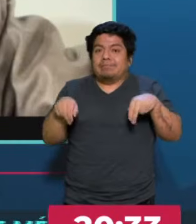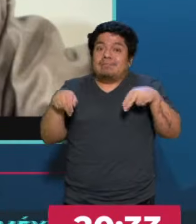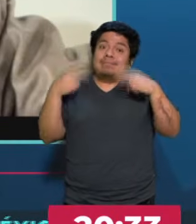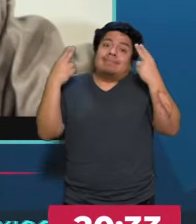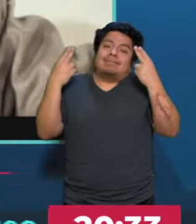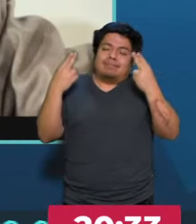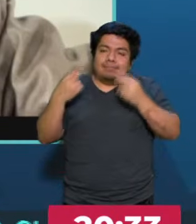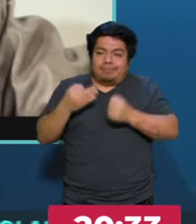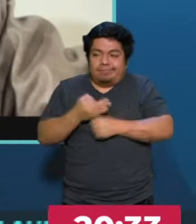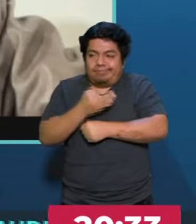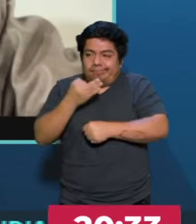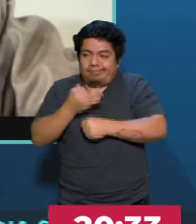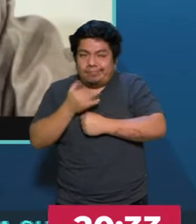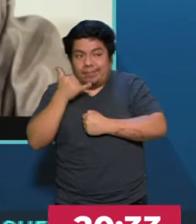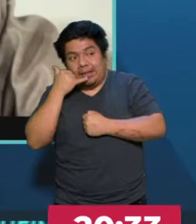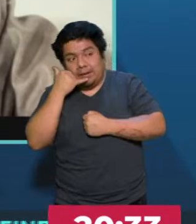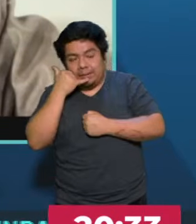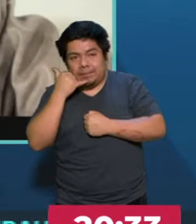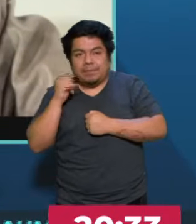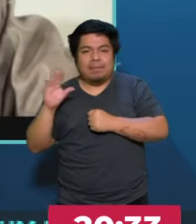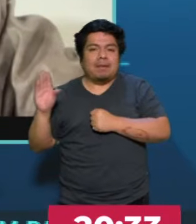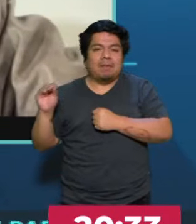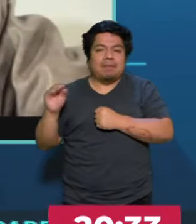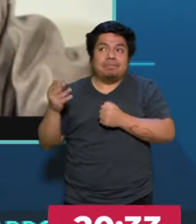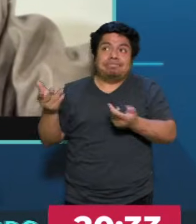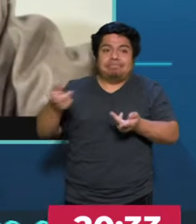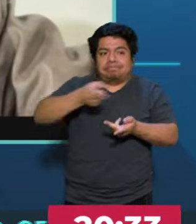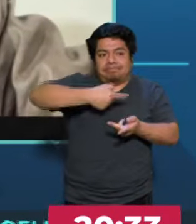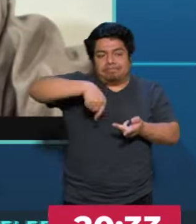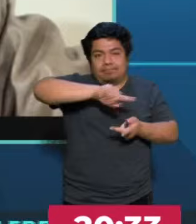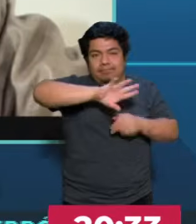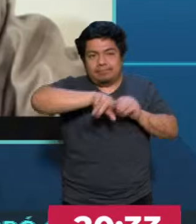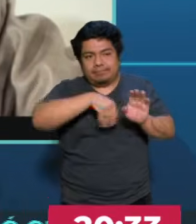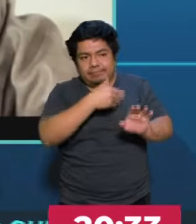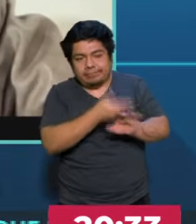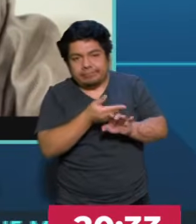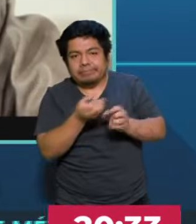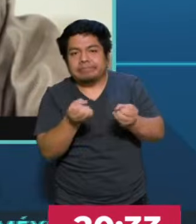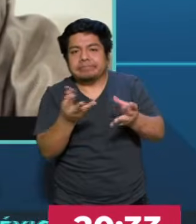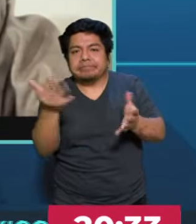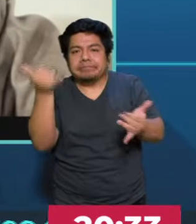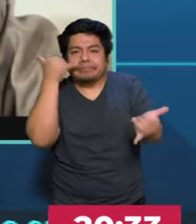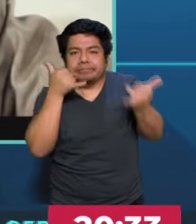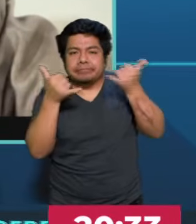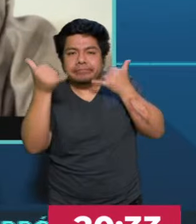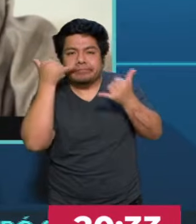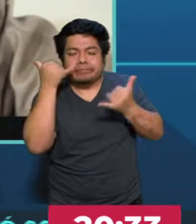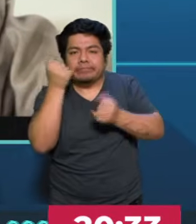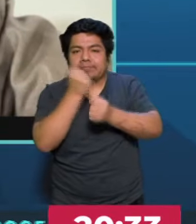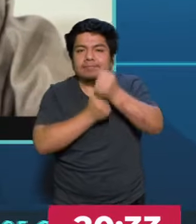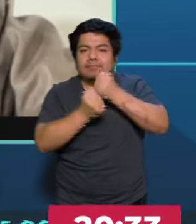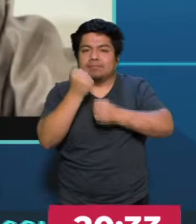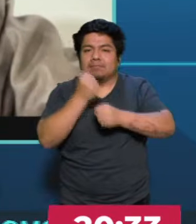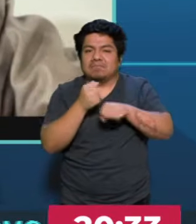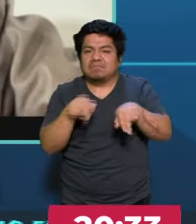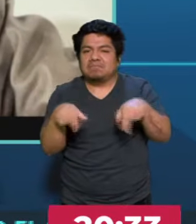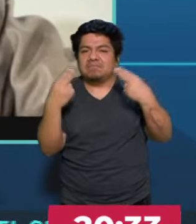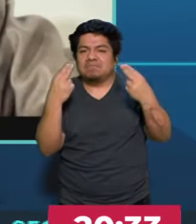se dimensiona pues cuánto afectan realmente a nuestra sociedad. ¿Cuántas llamadas reciben más o menos al año que son de broma,